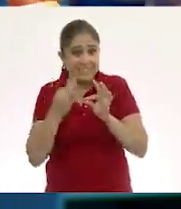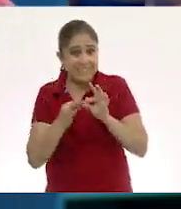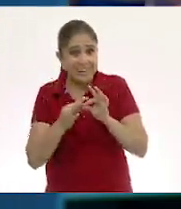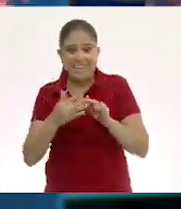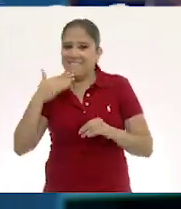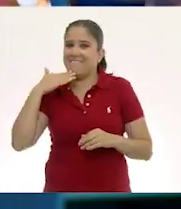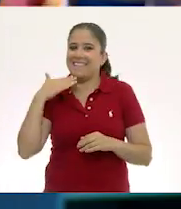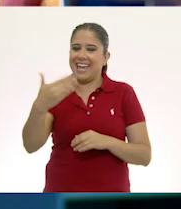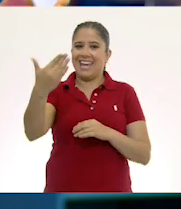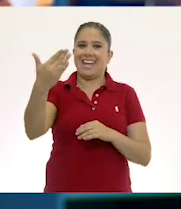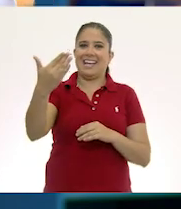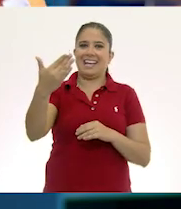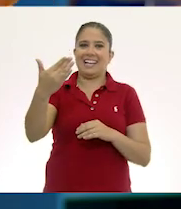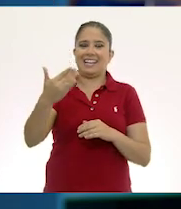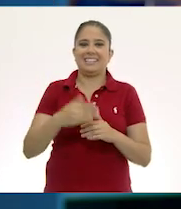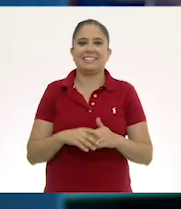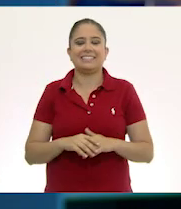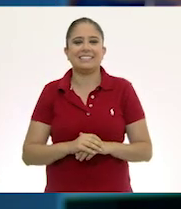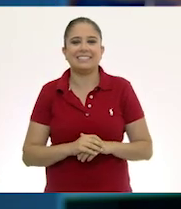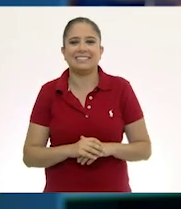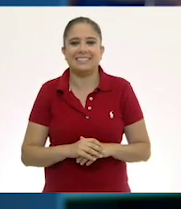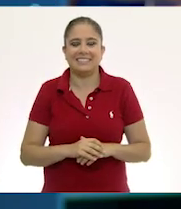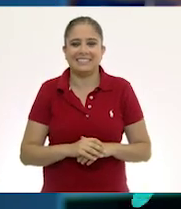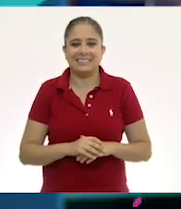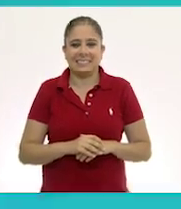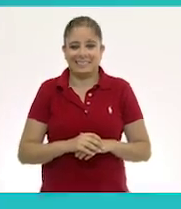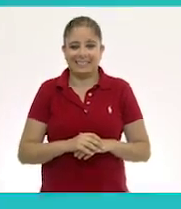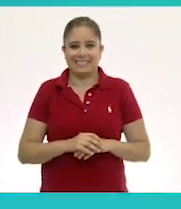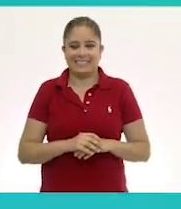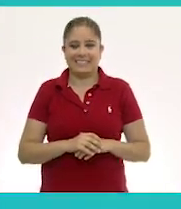¡Muy bien!